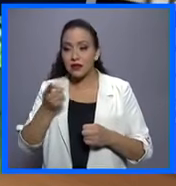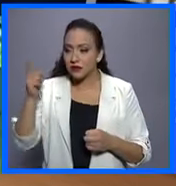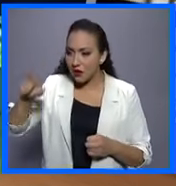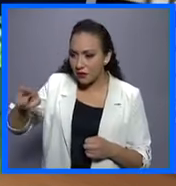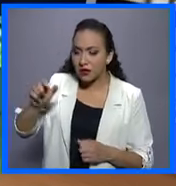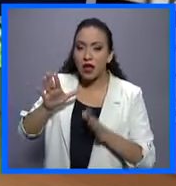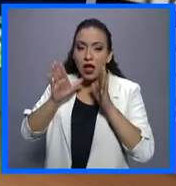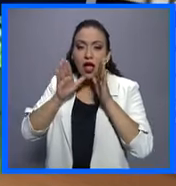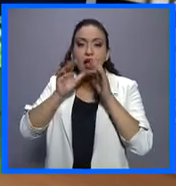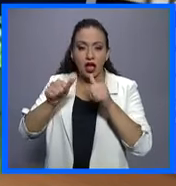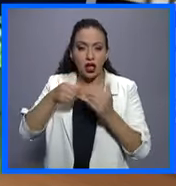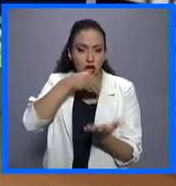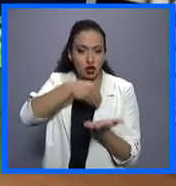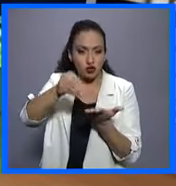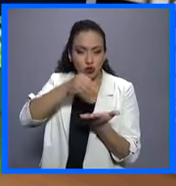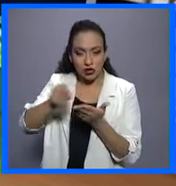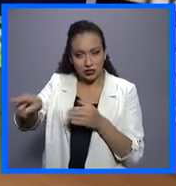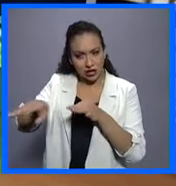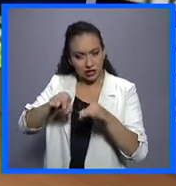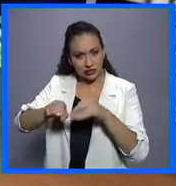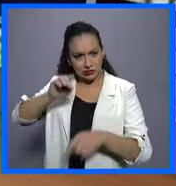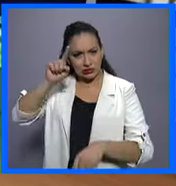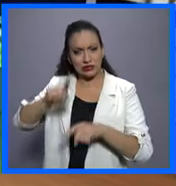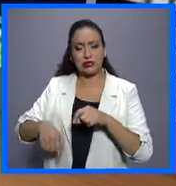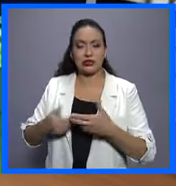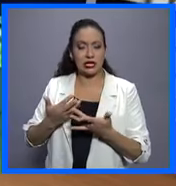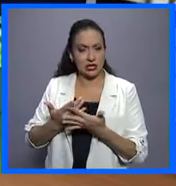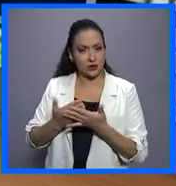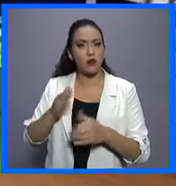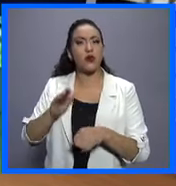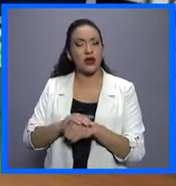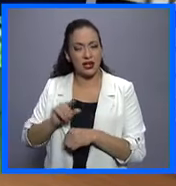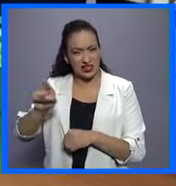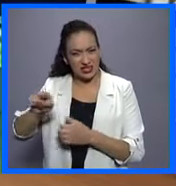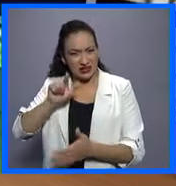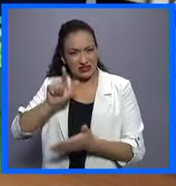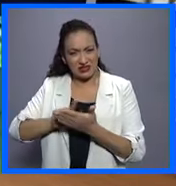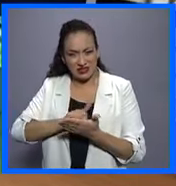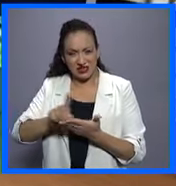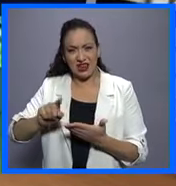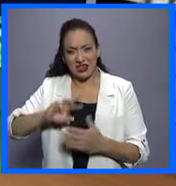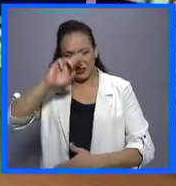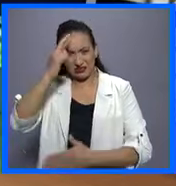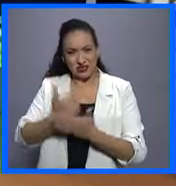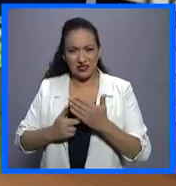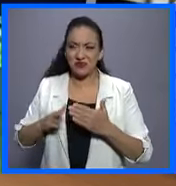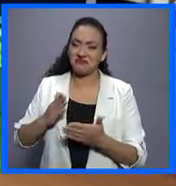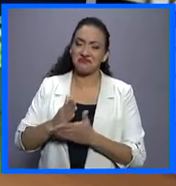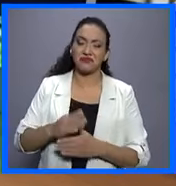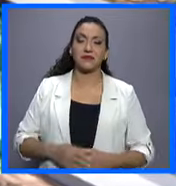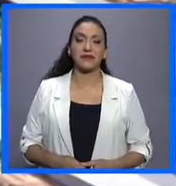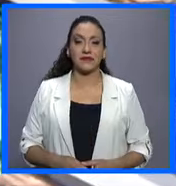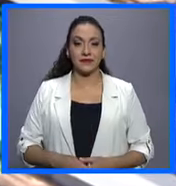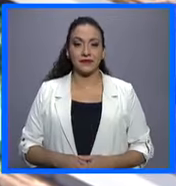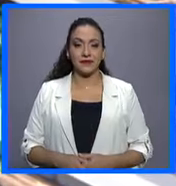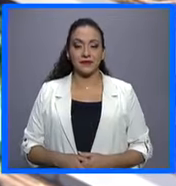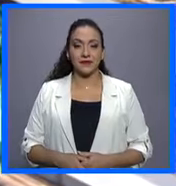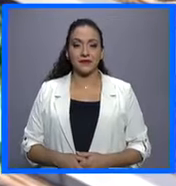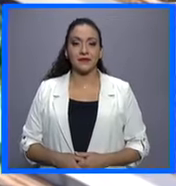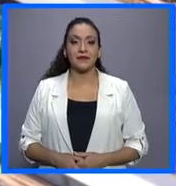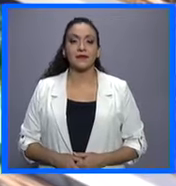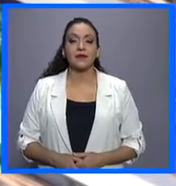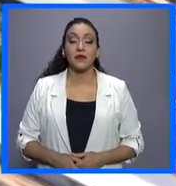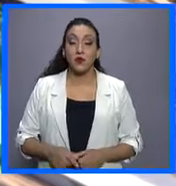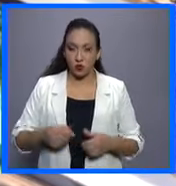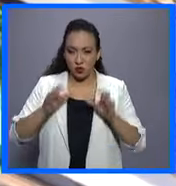una granja porcícola suspender actividades por posibles violaciones a los derechos al medio ambiente sano.